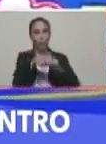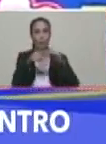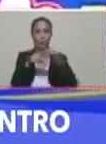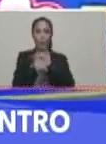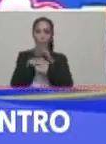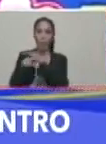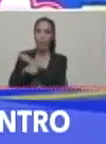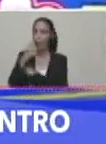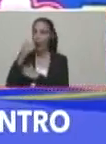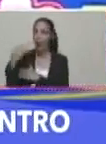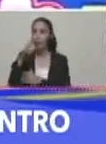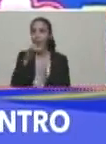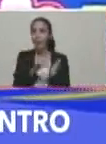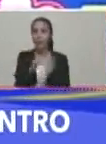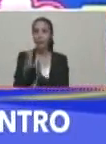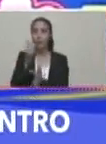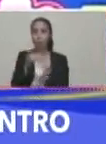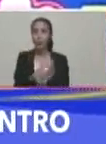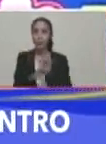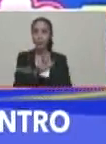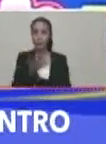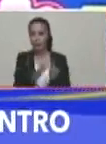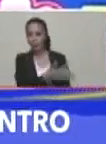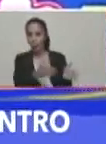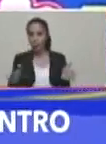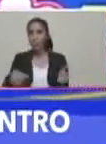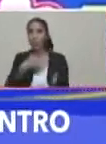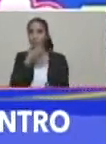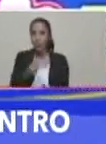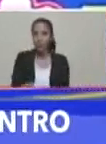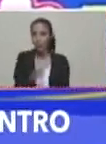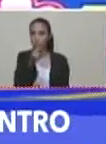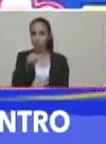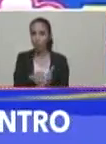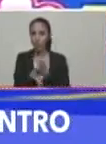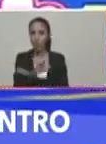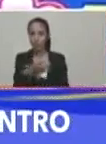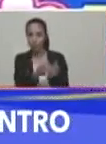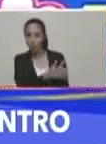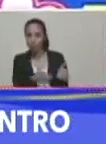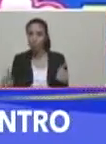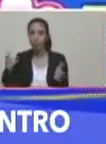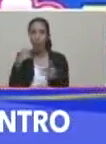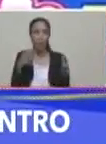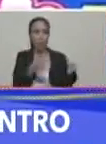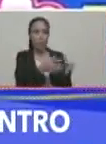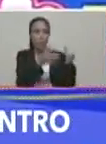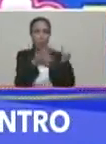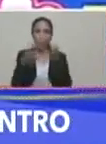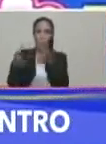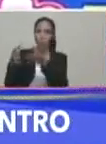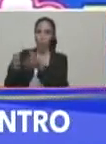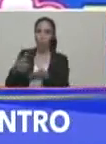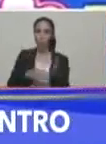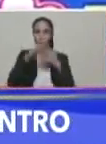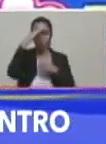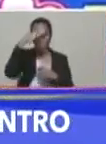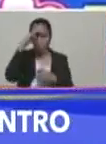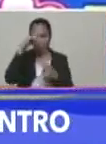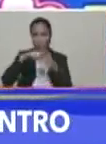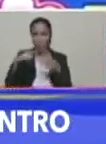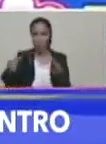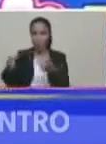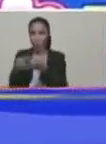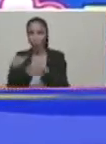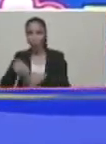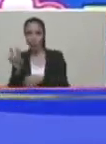año 2003 hasta diciembre del 2003, ya en todas partes en Venezuela había un grupo de médicos cubanos acompañados de un comité de salud.